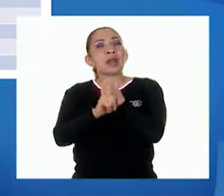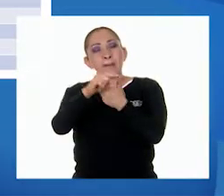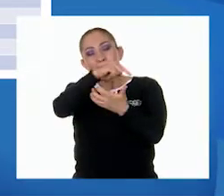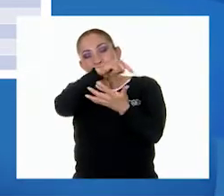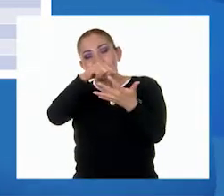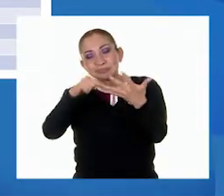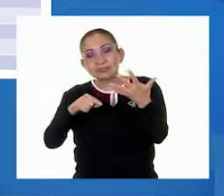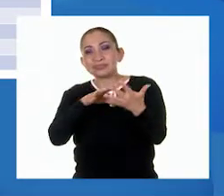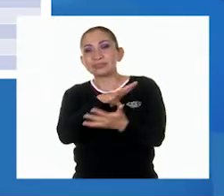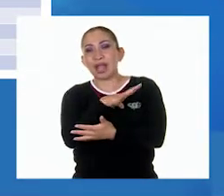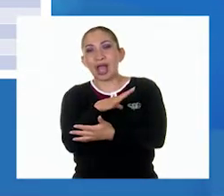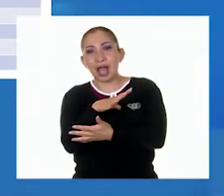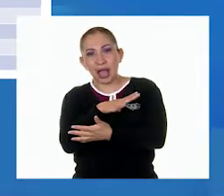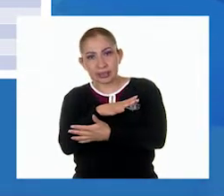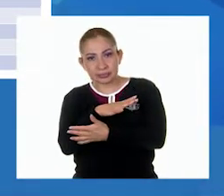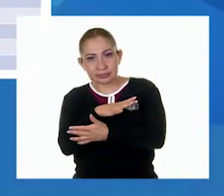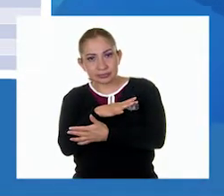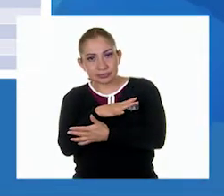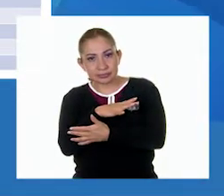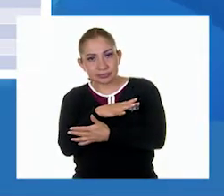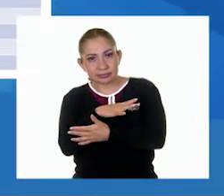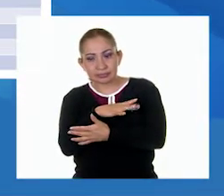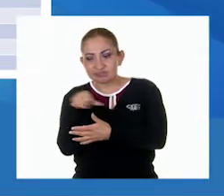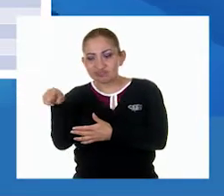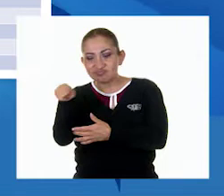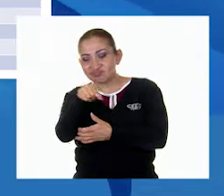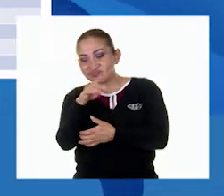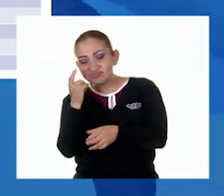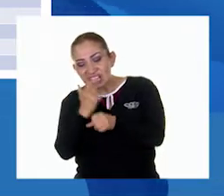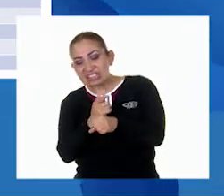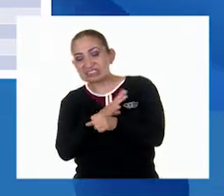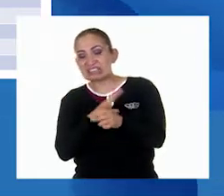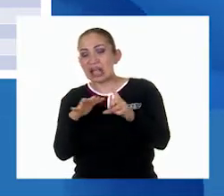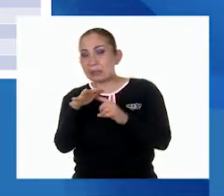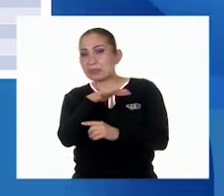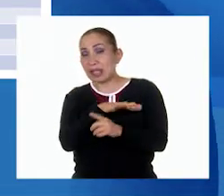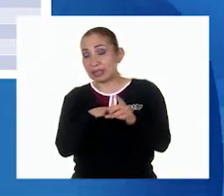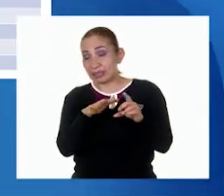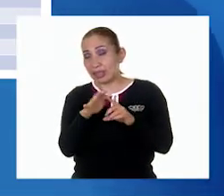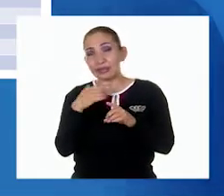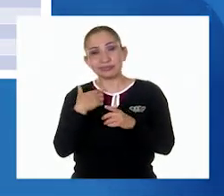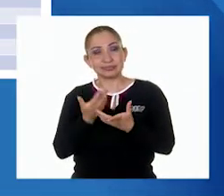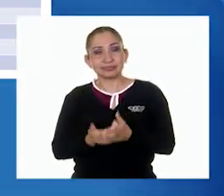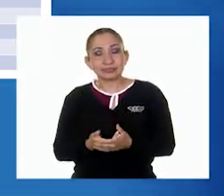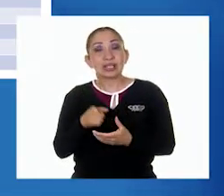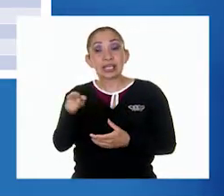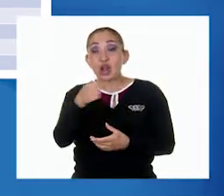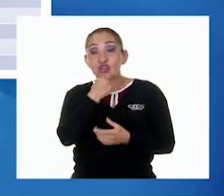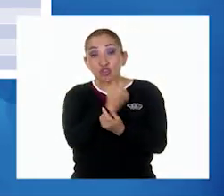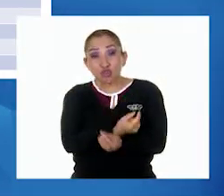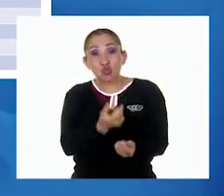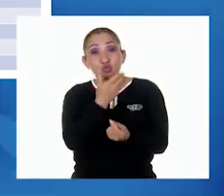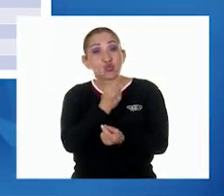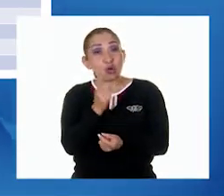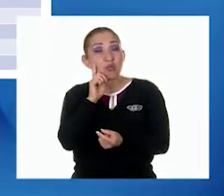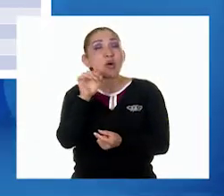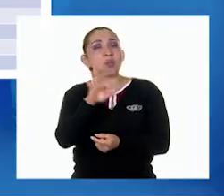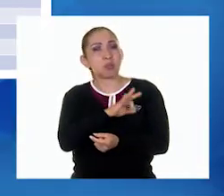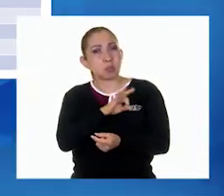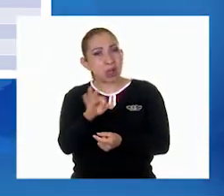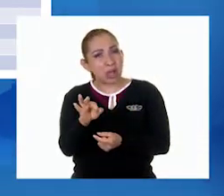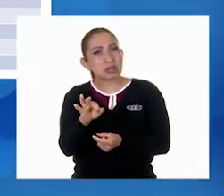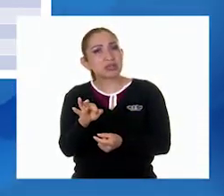los problemas que actualmente estamos enfrentando y que son ambientales y que las niñas y los niños